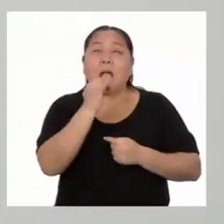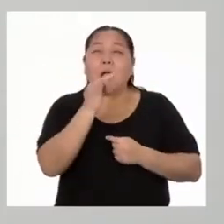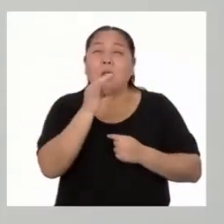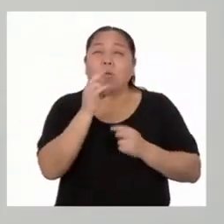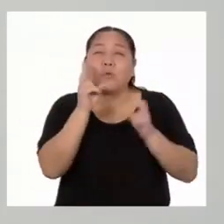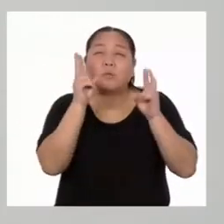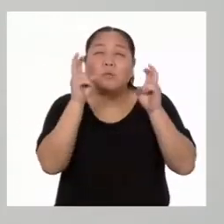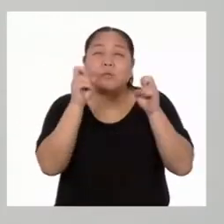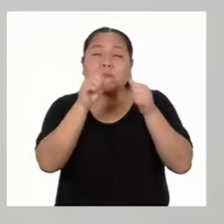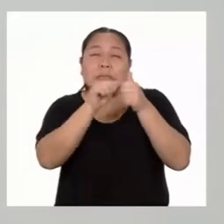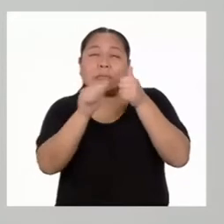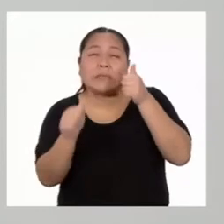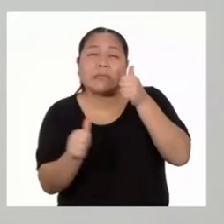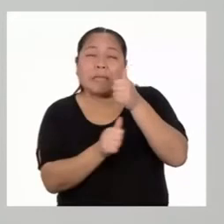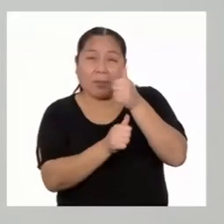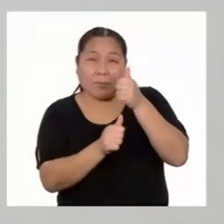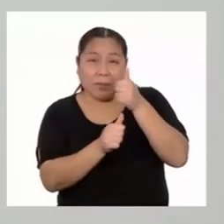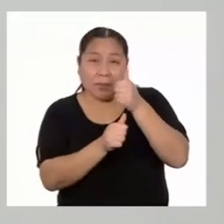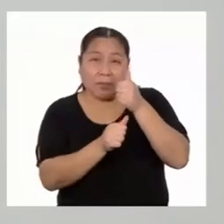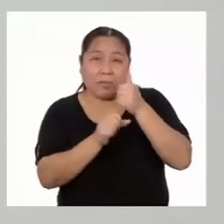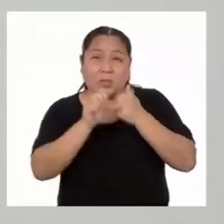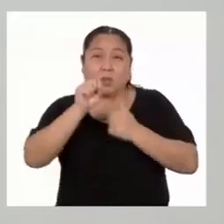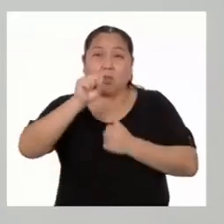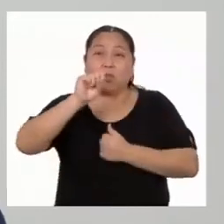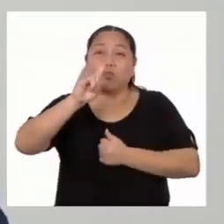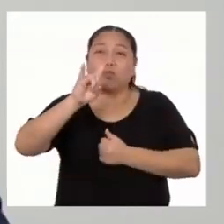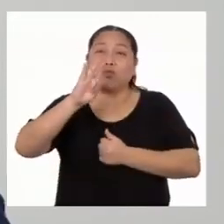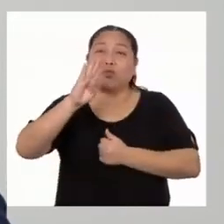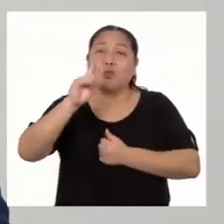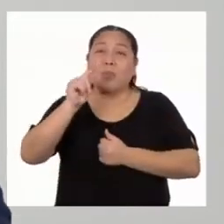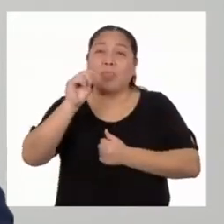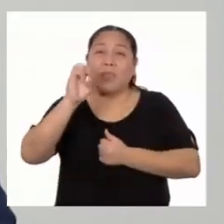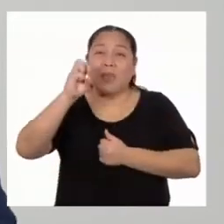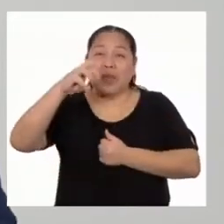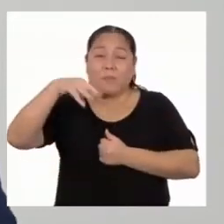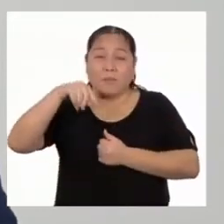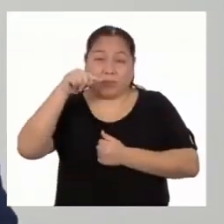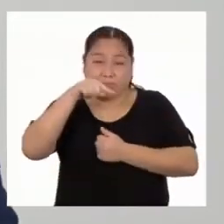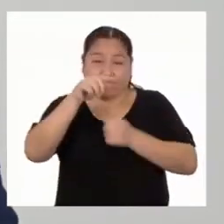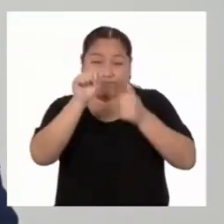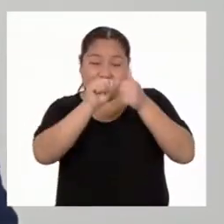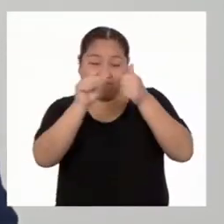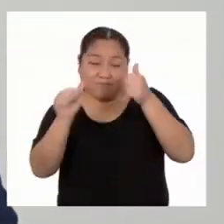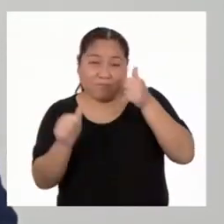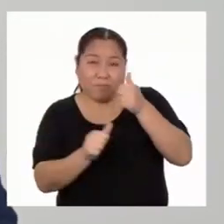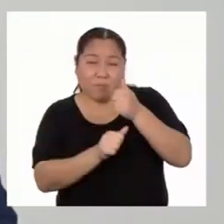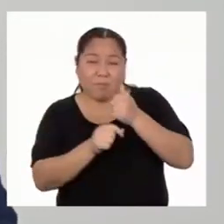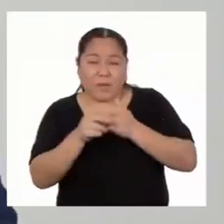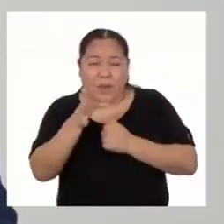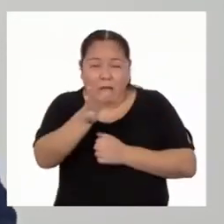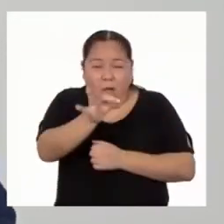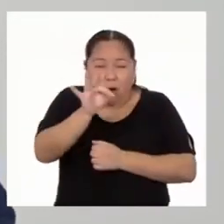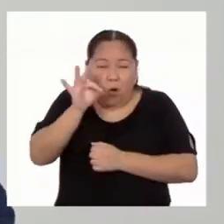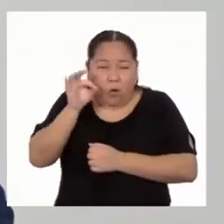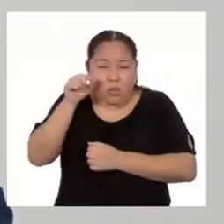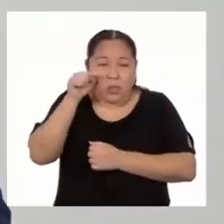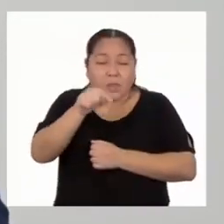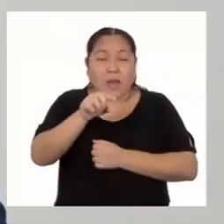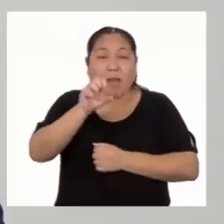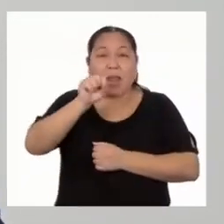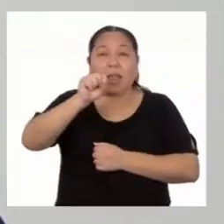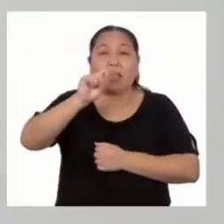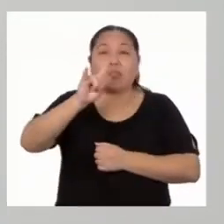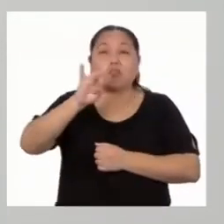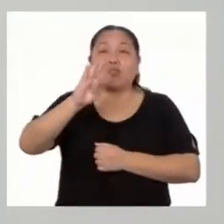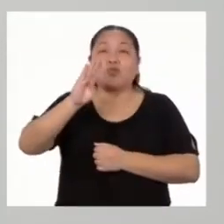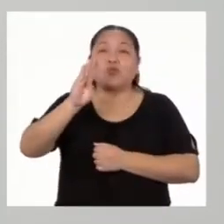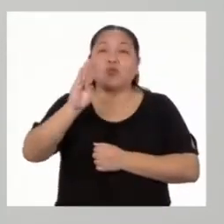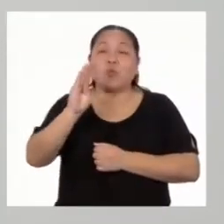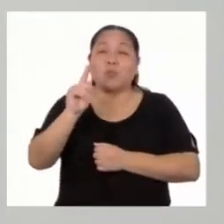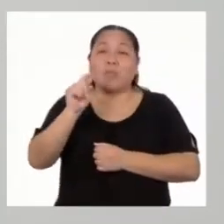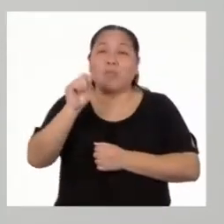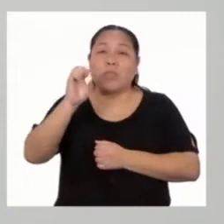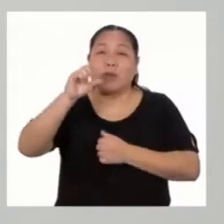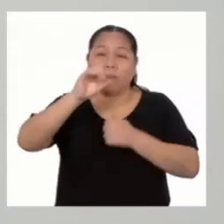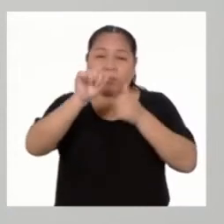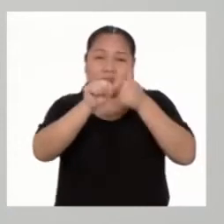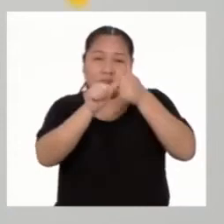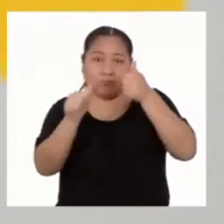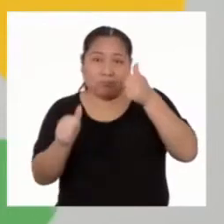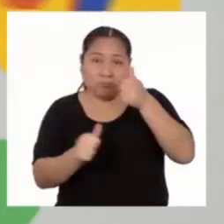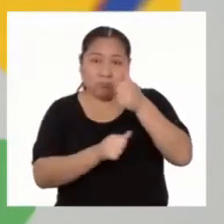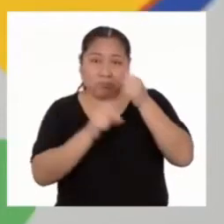se desprende del tema. Para identificar el subtema, nos haremos la siguiente